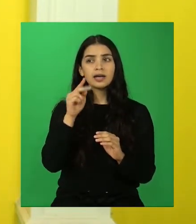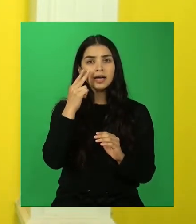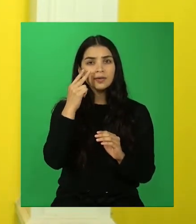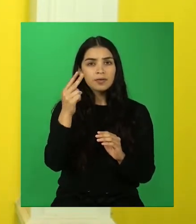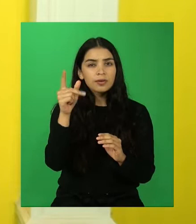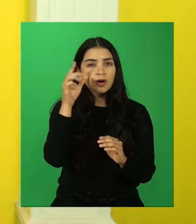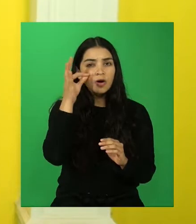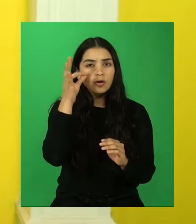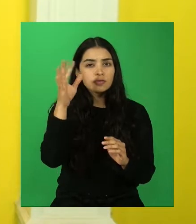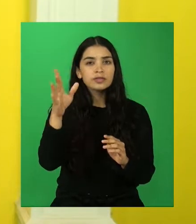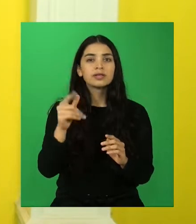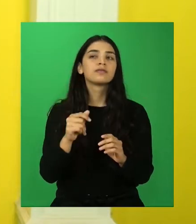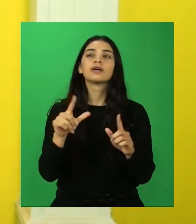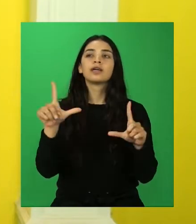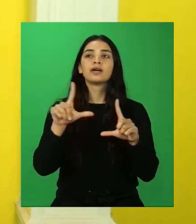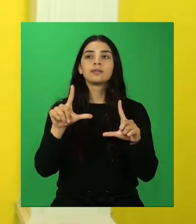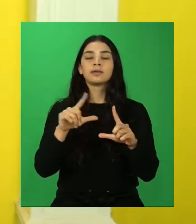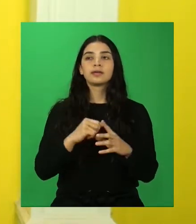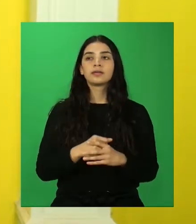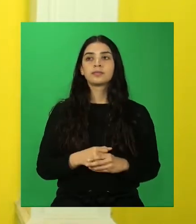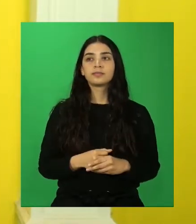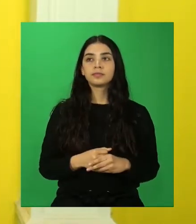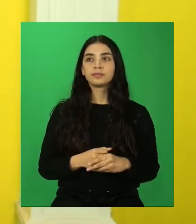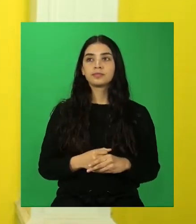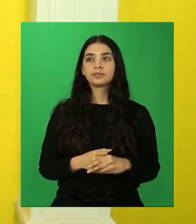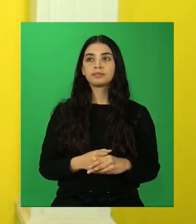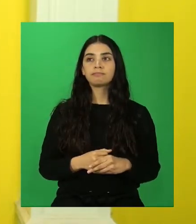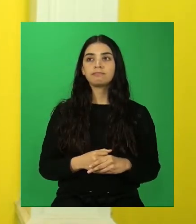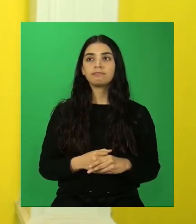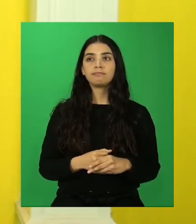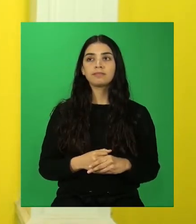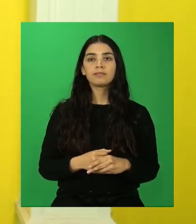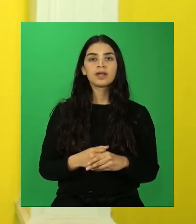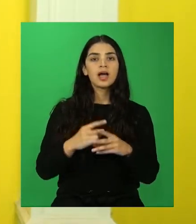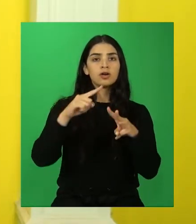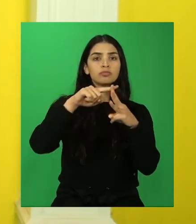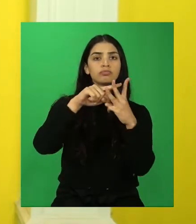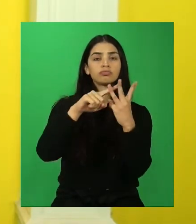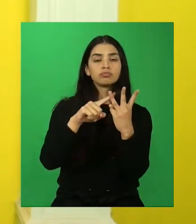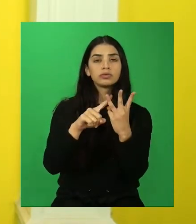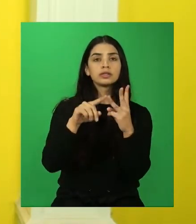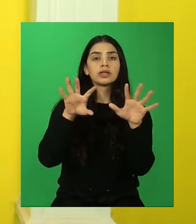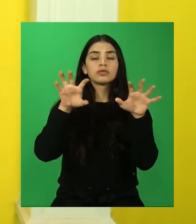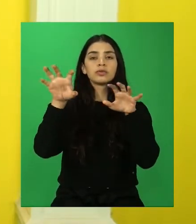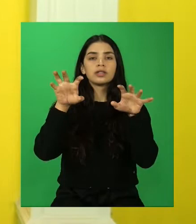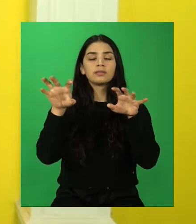a altas temperaturas. Los estados de la materia